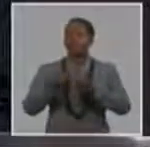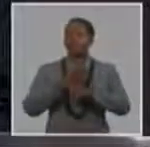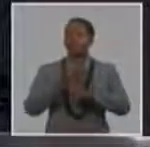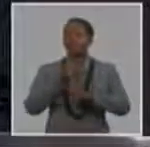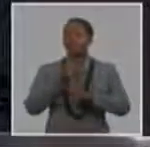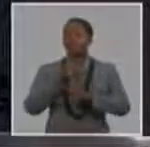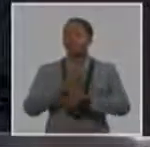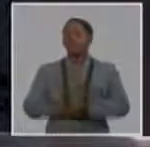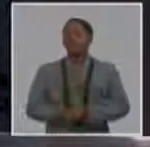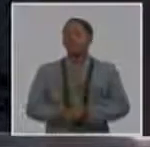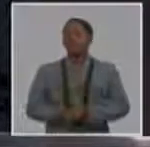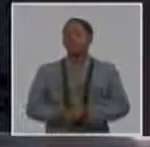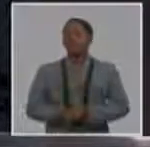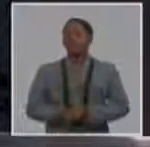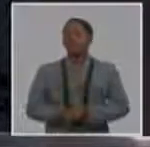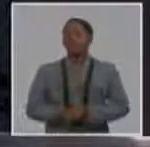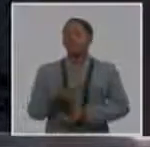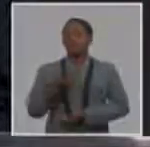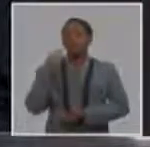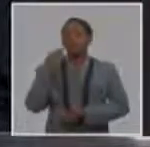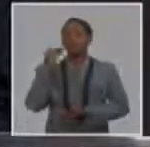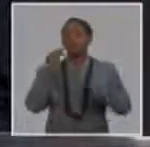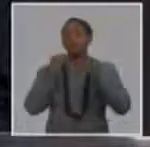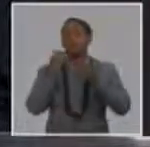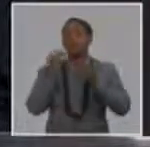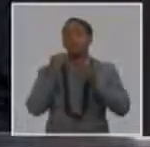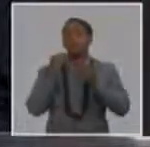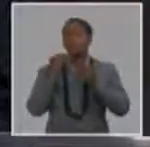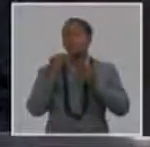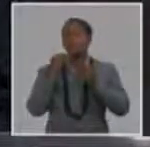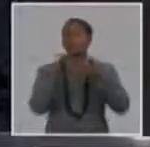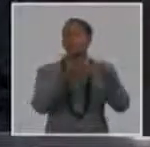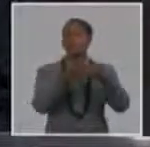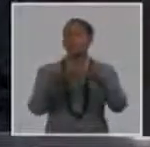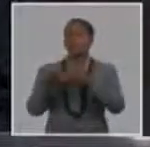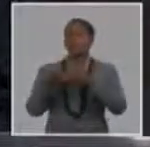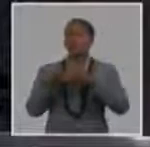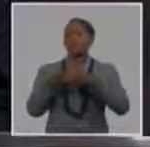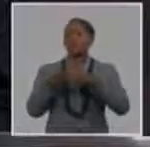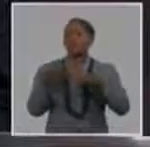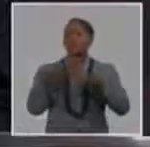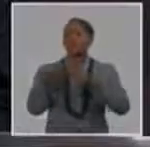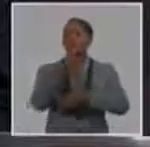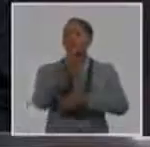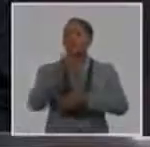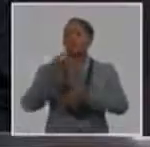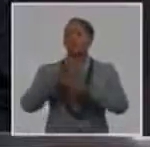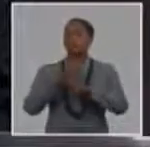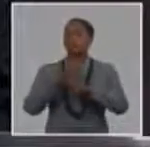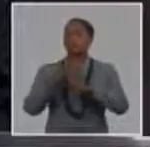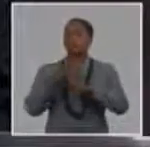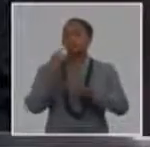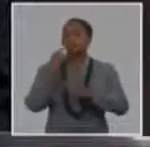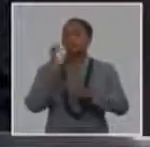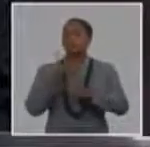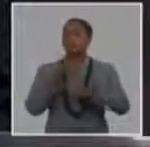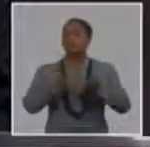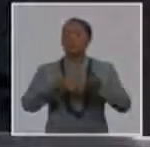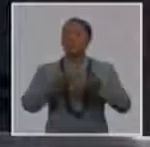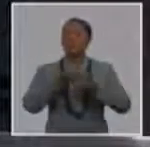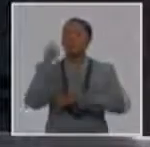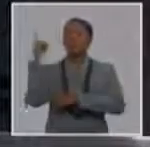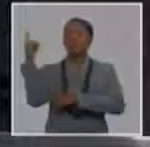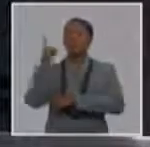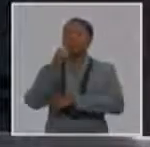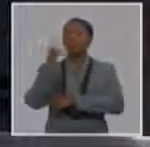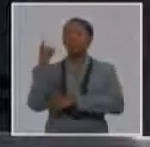todos prácticamente, excepto contadas excepciones, forman parte del programa nacional, si fueron aprobados recientemente como